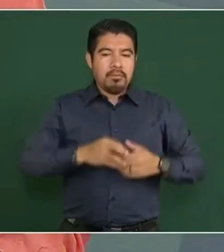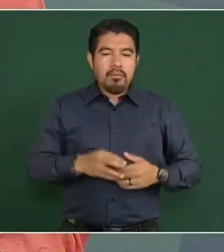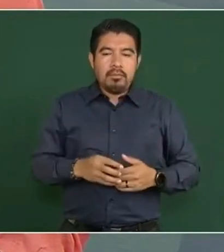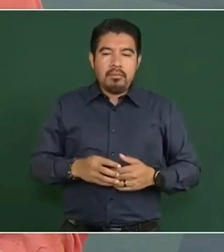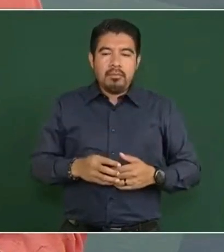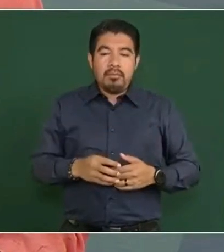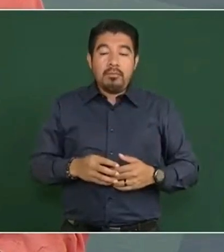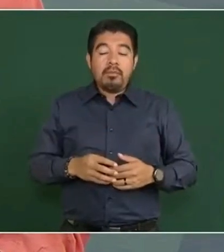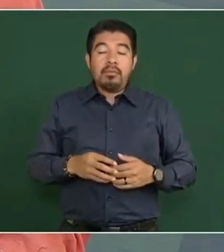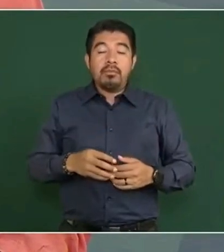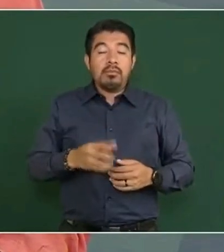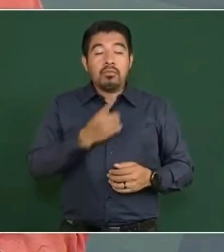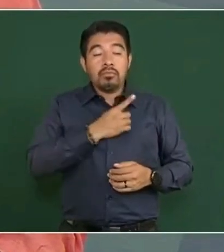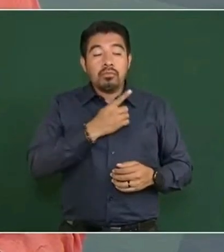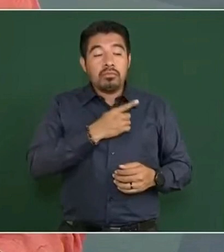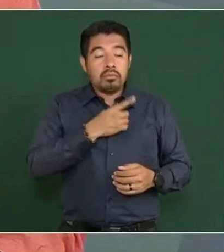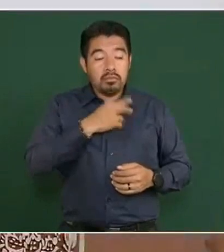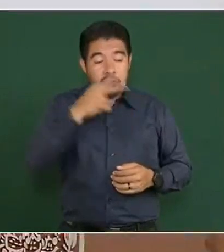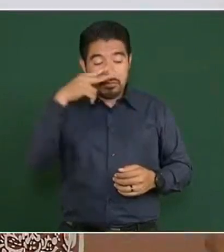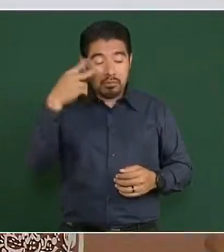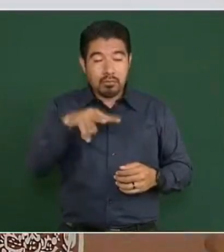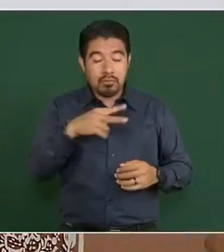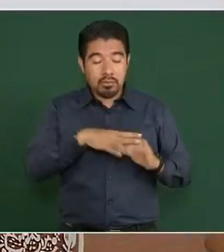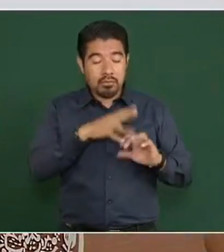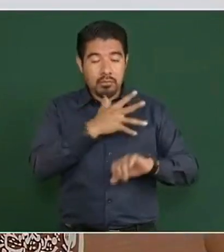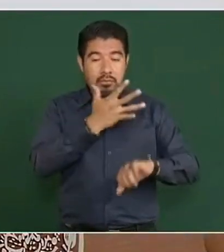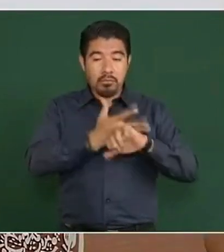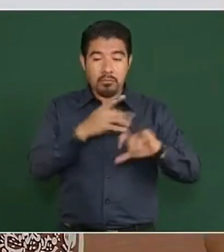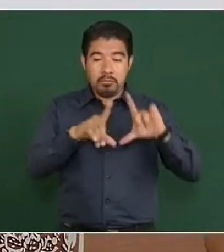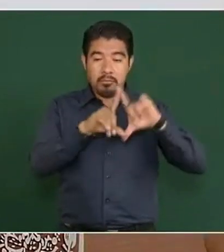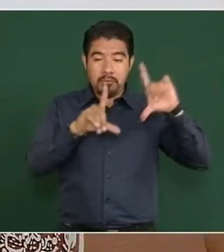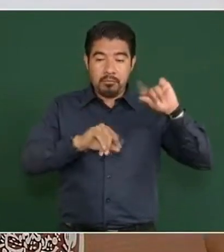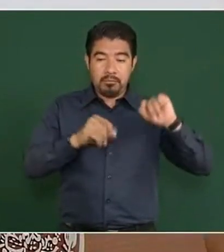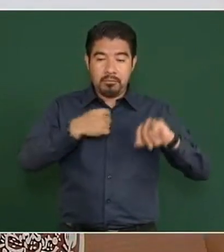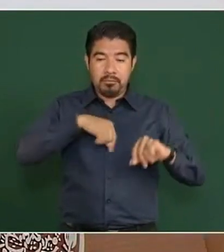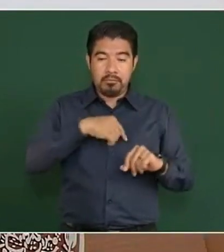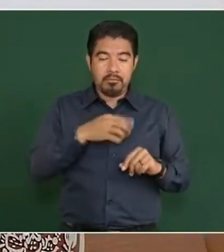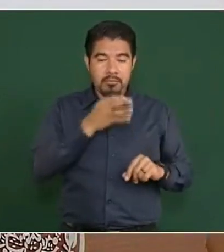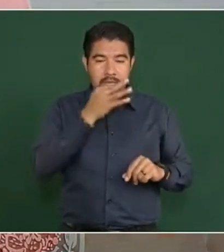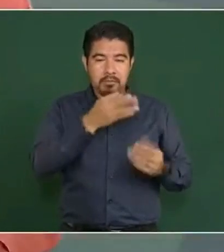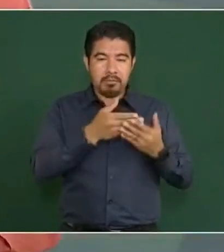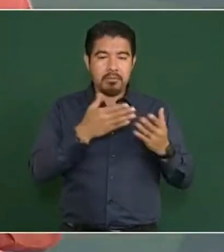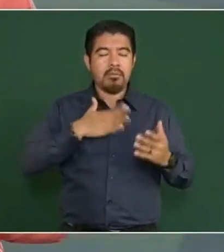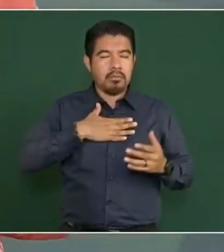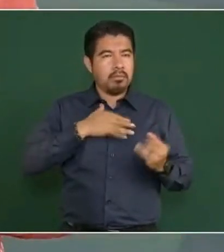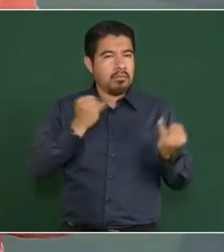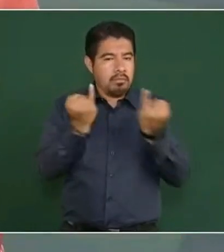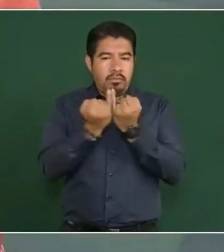solo México y Estados Unidos. Y me tocó también